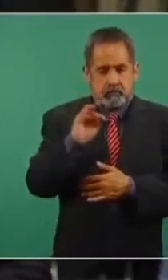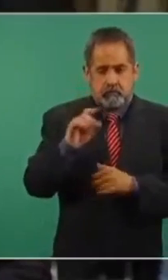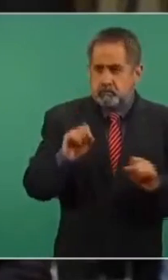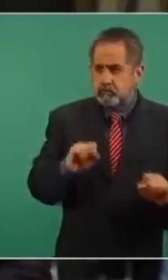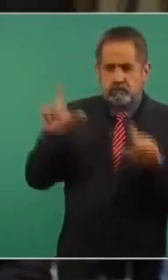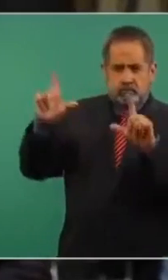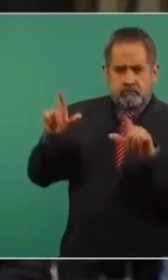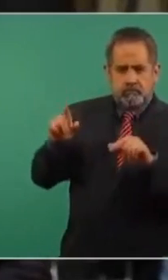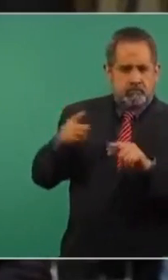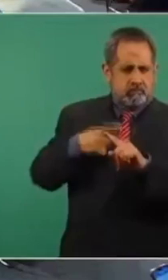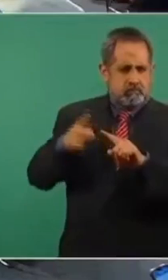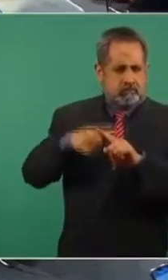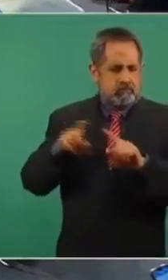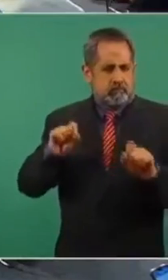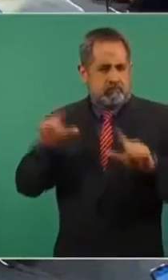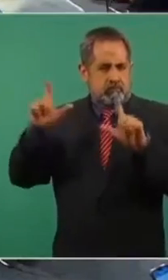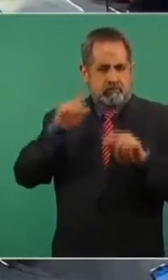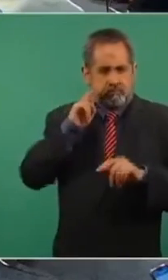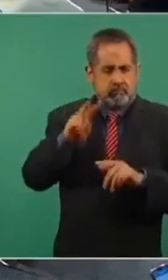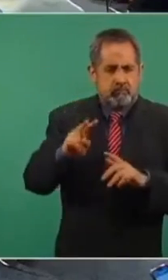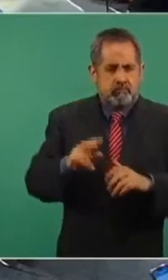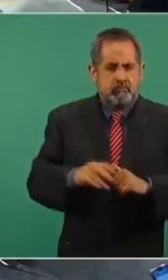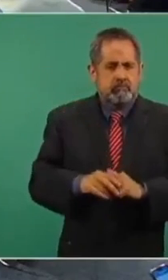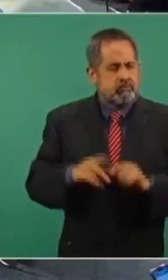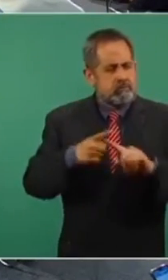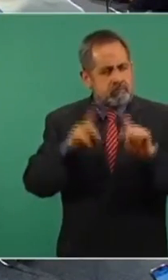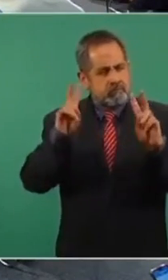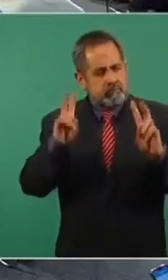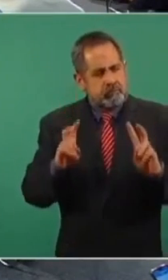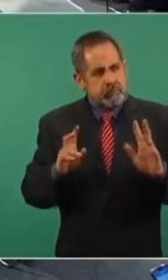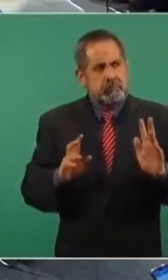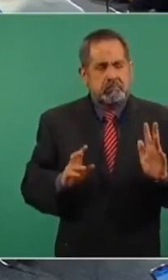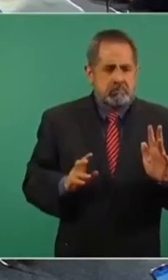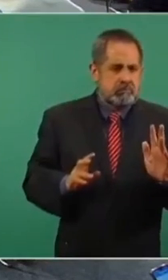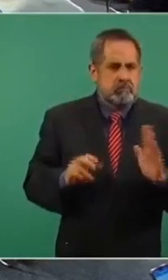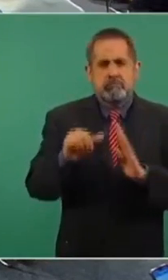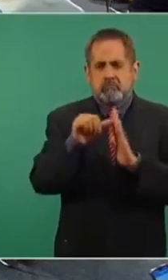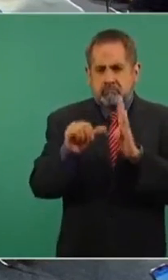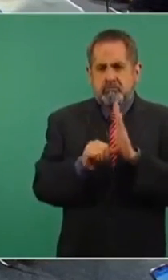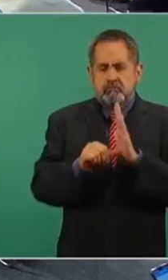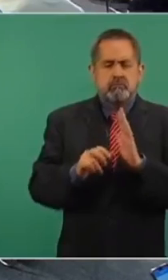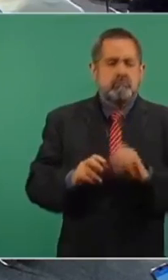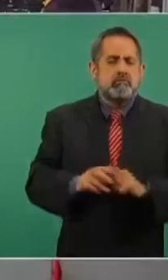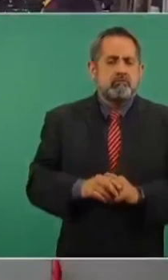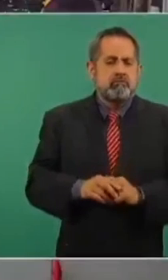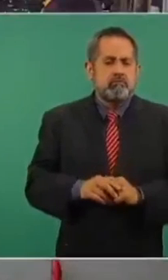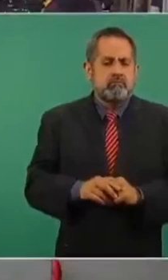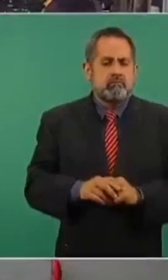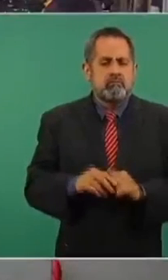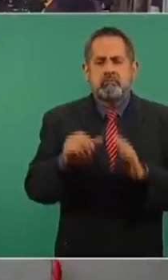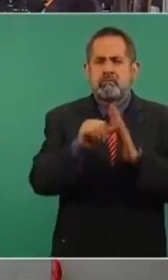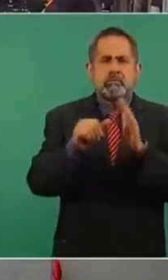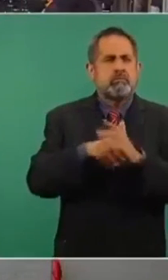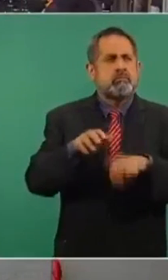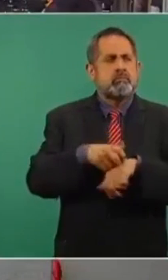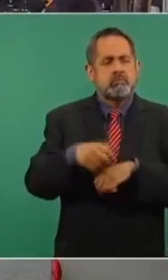expone como ha expuesto otros temas, el artículo, por ejemplo,